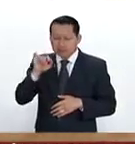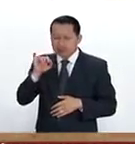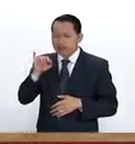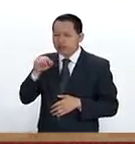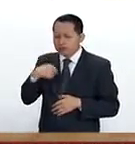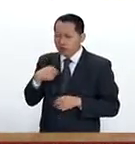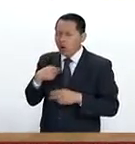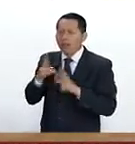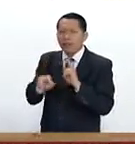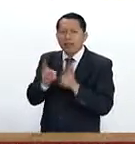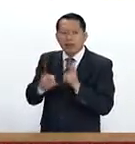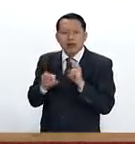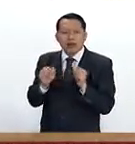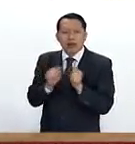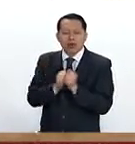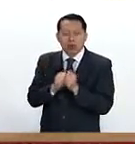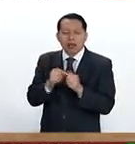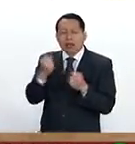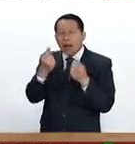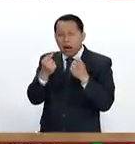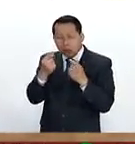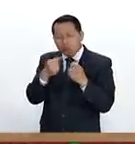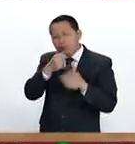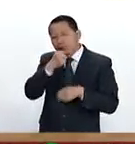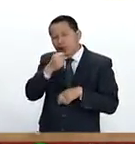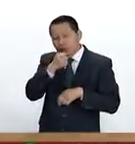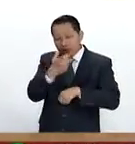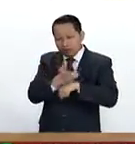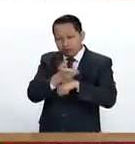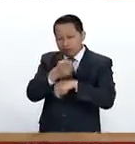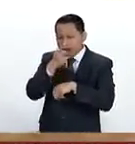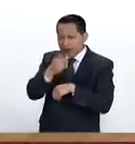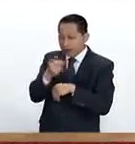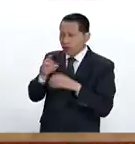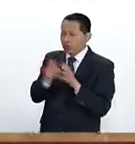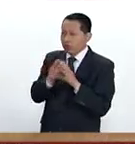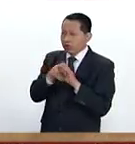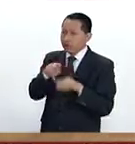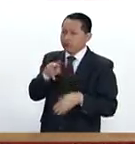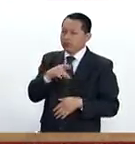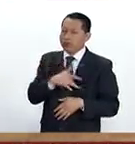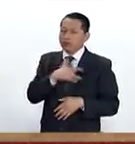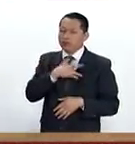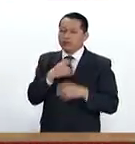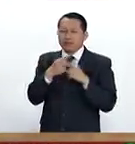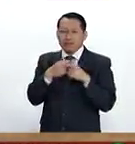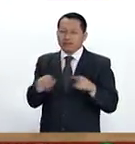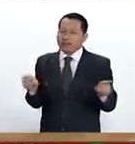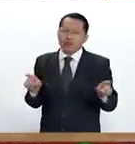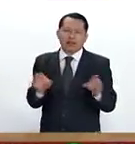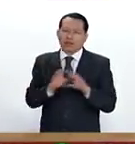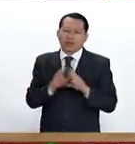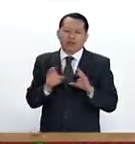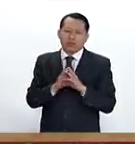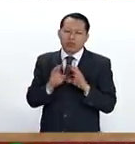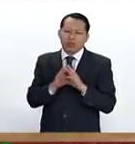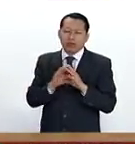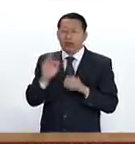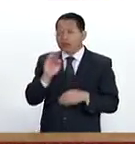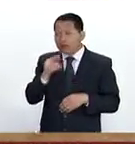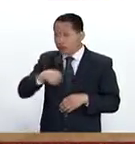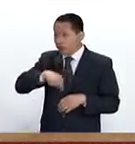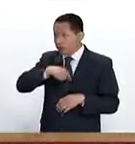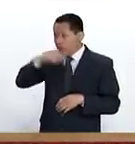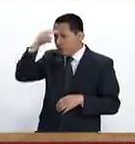platiqué con periodistas que están en los Estados Unidos y dicen que ellos tienen otra percepción, ¿no?, muy distinta a lo que a lo mejor nosotros